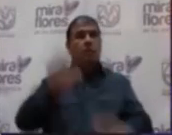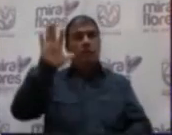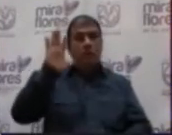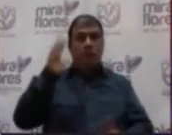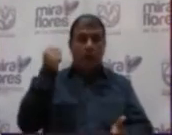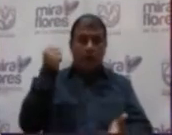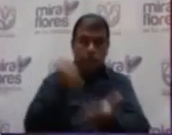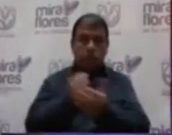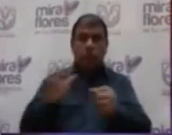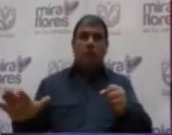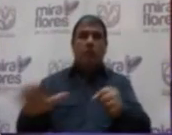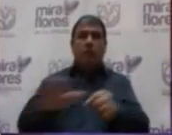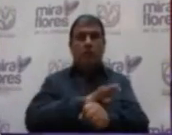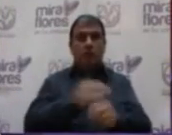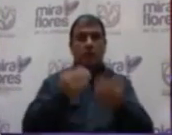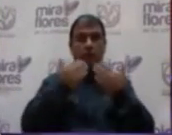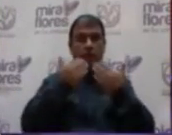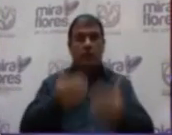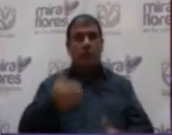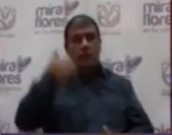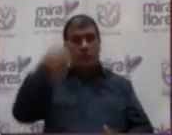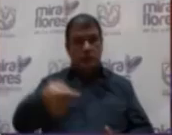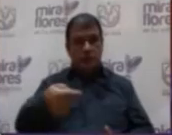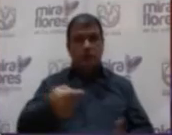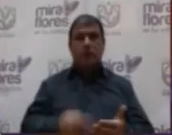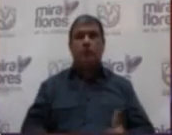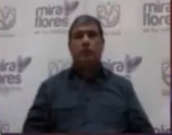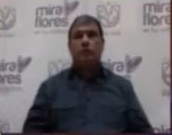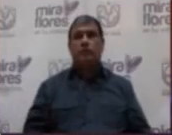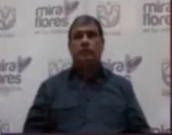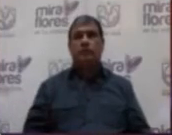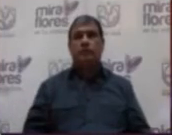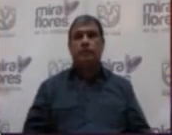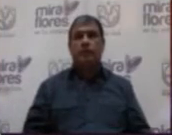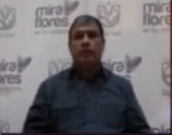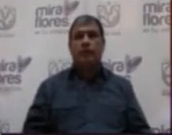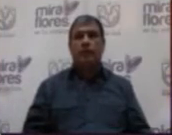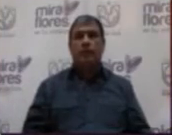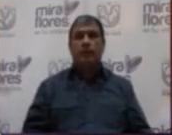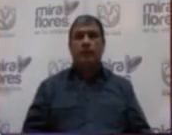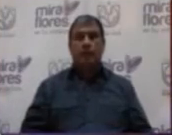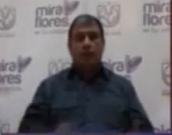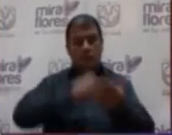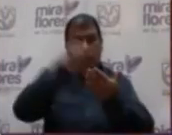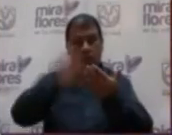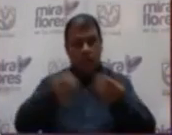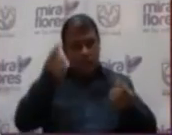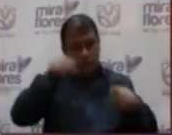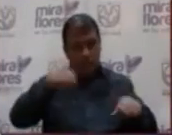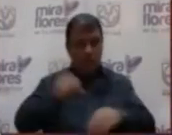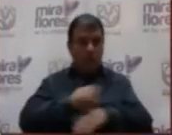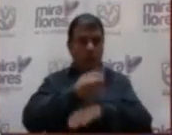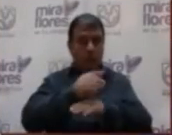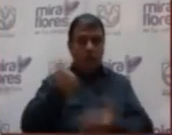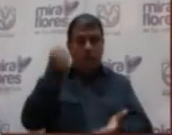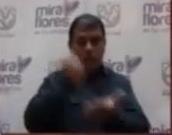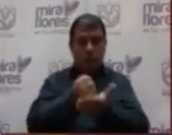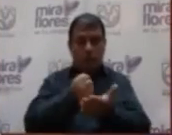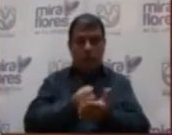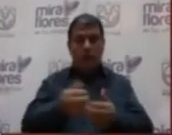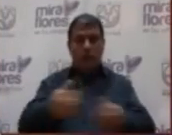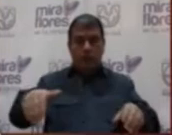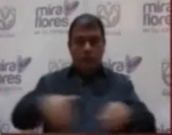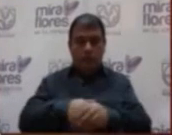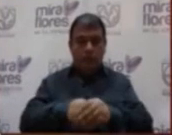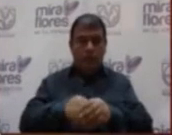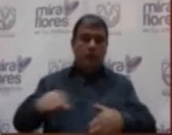aprueba por unanimidad de votos. Muchas gracias. Vamos al siguiente punto. Proyecto de acuerdo de consejo que aprueba el convenio de